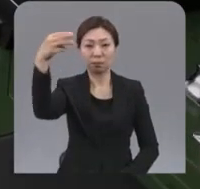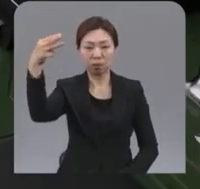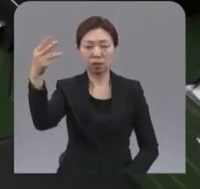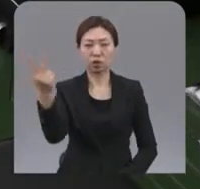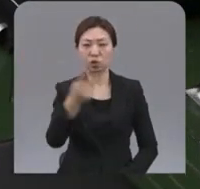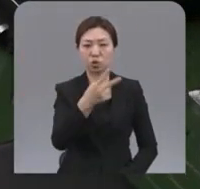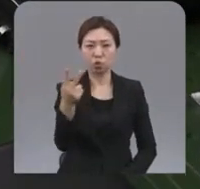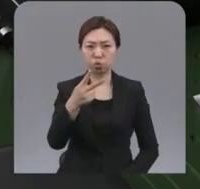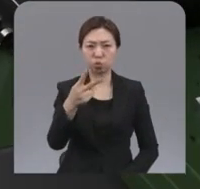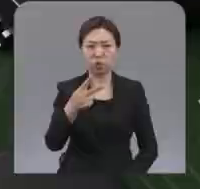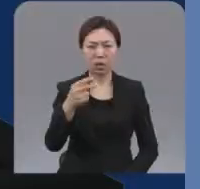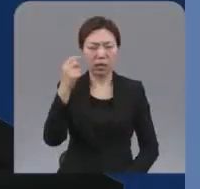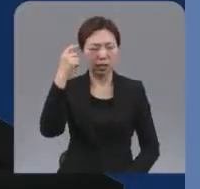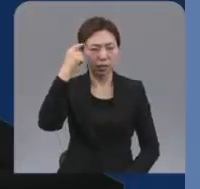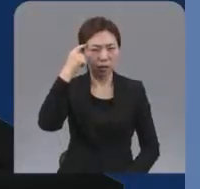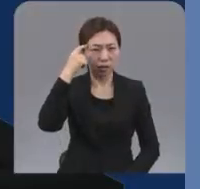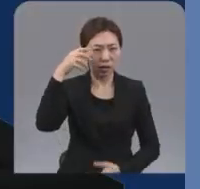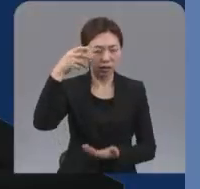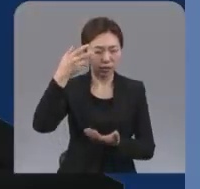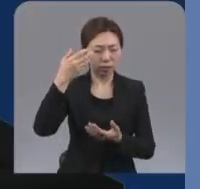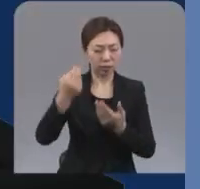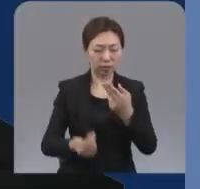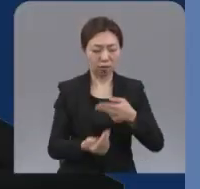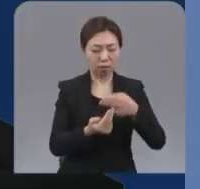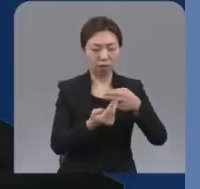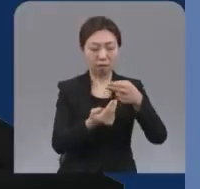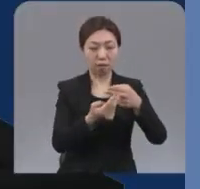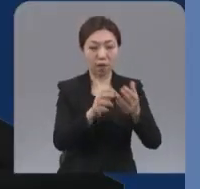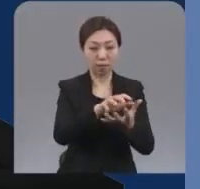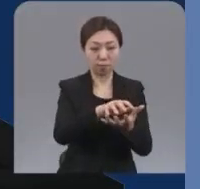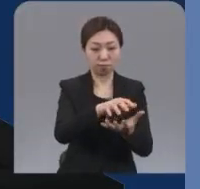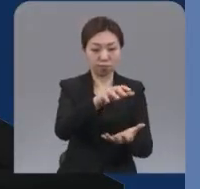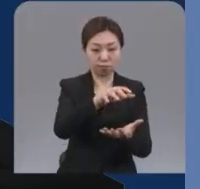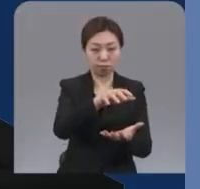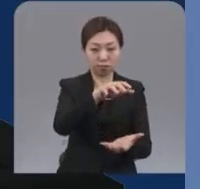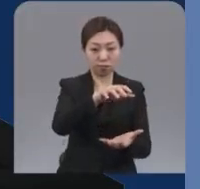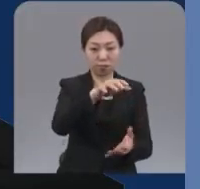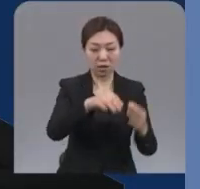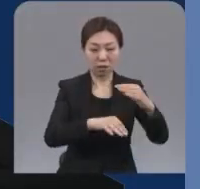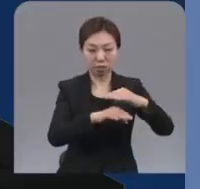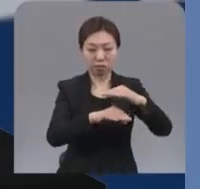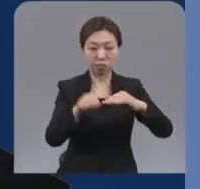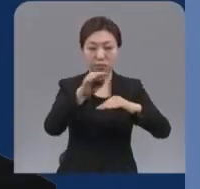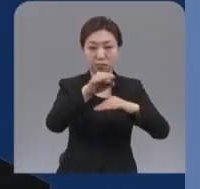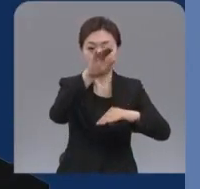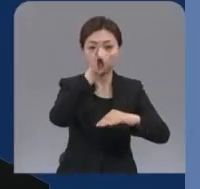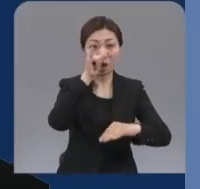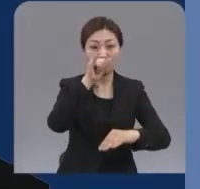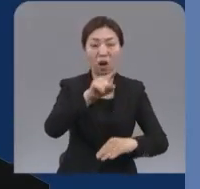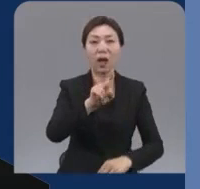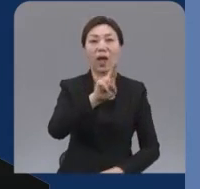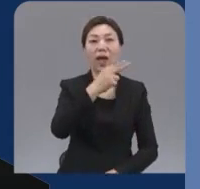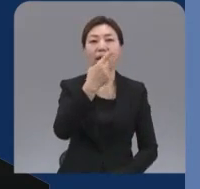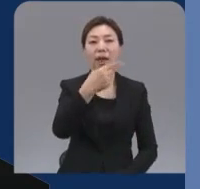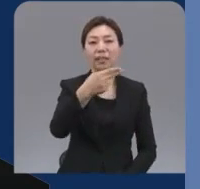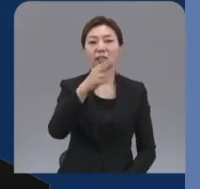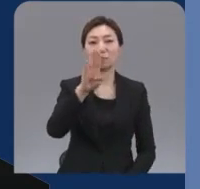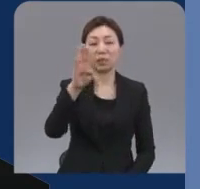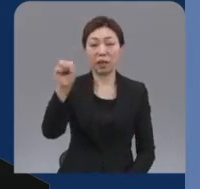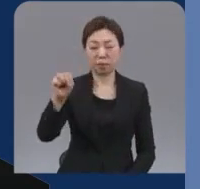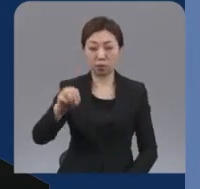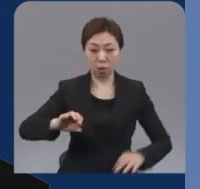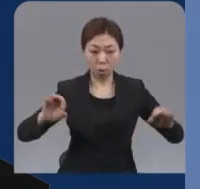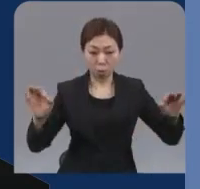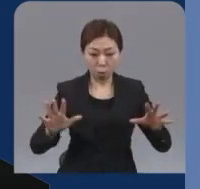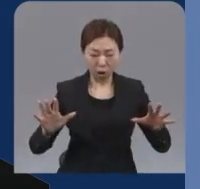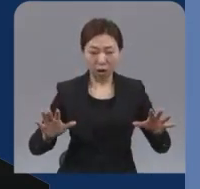consumo de teléfonos móviles y productos tecnológicos que desembocaron en un significativo descenso en la demanda de memorias en